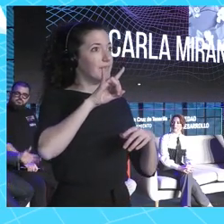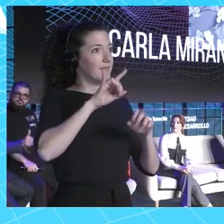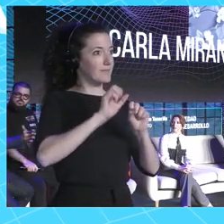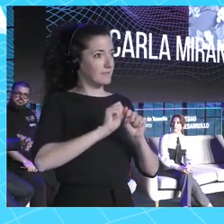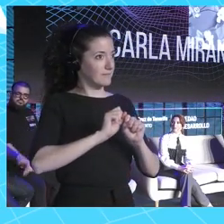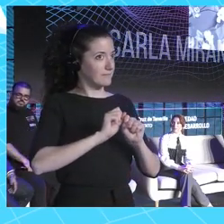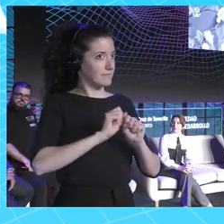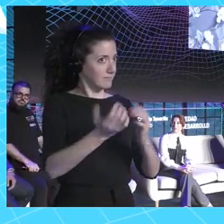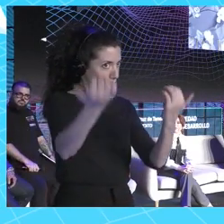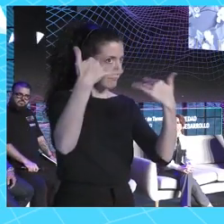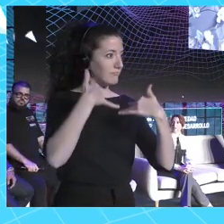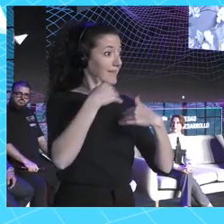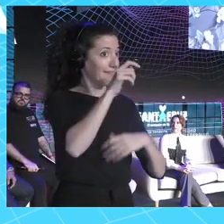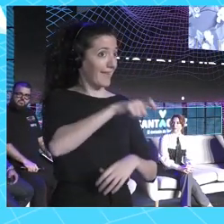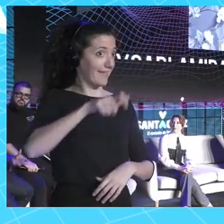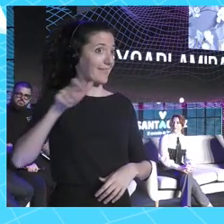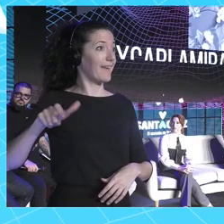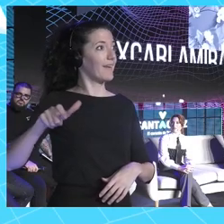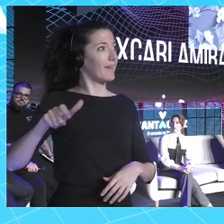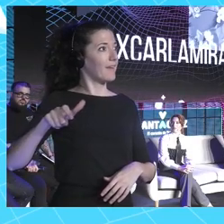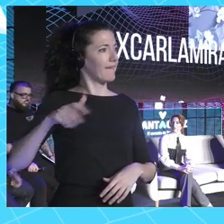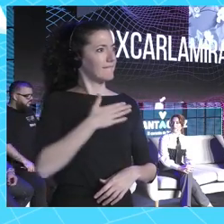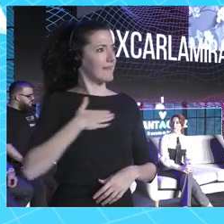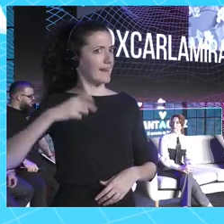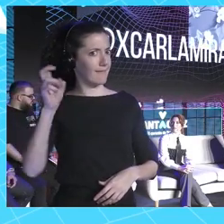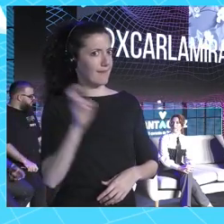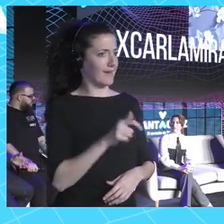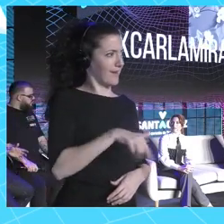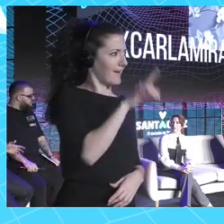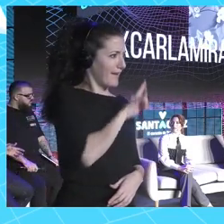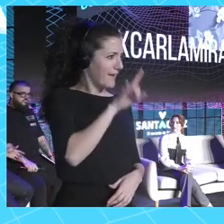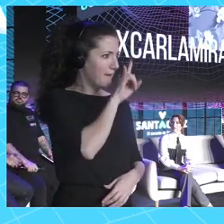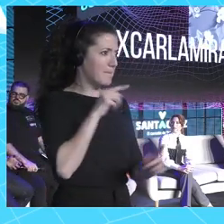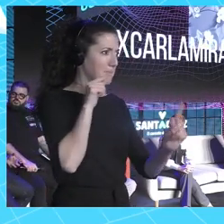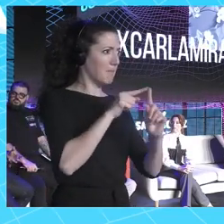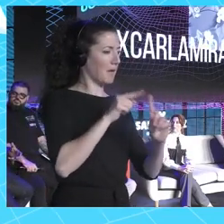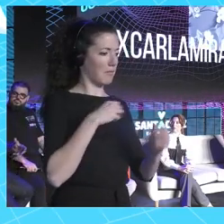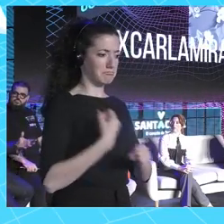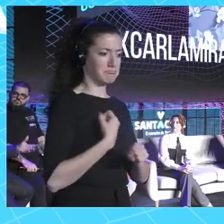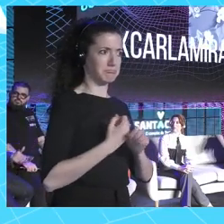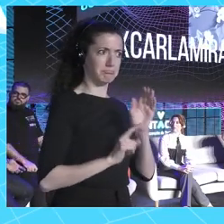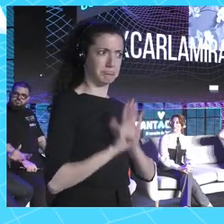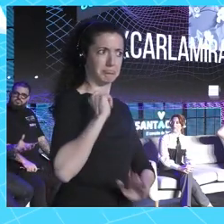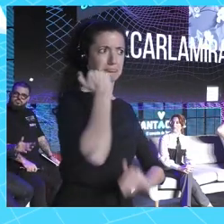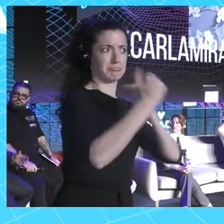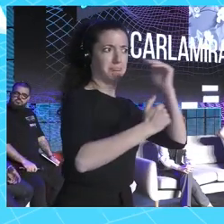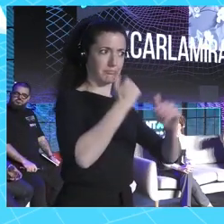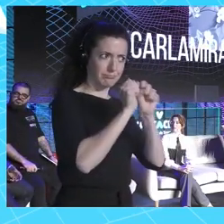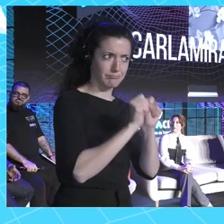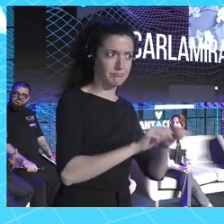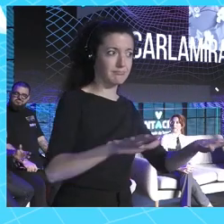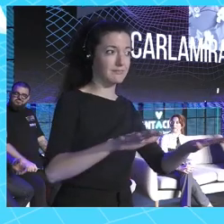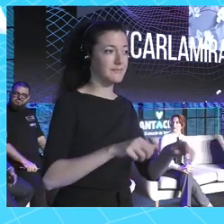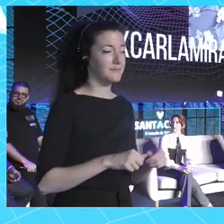o como de gente que se viene a querer proyectarse con nosotros y desde aquí y el ámbito tecnológico ese